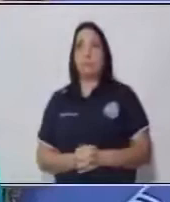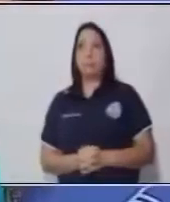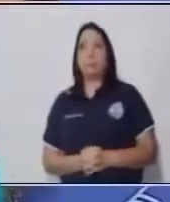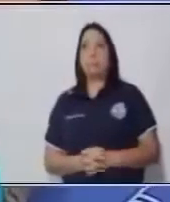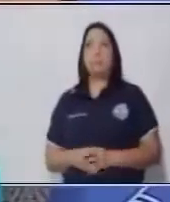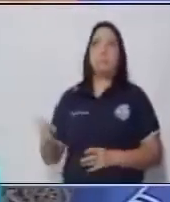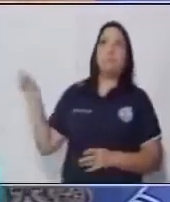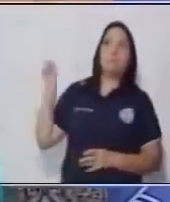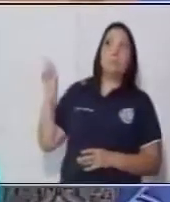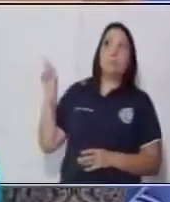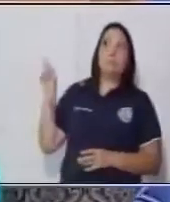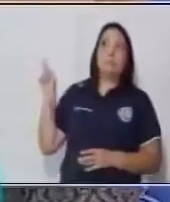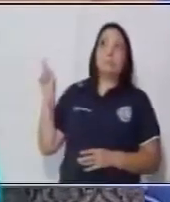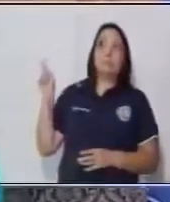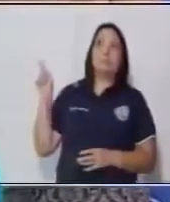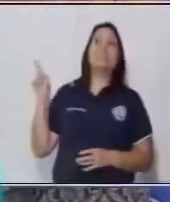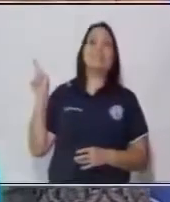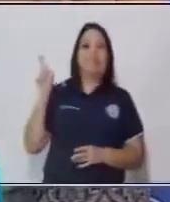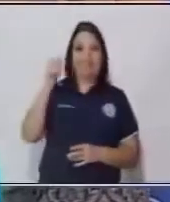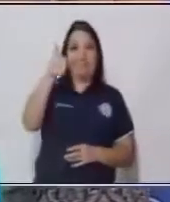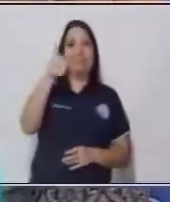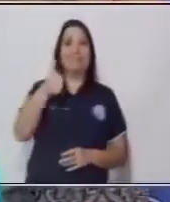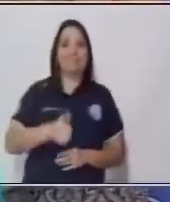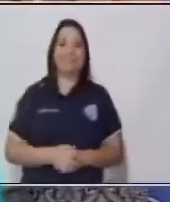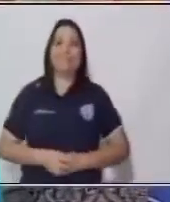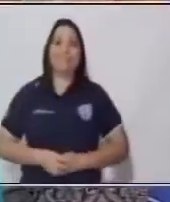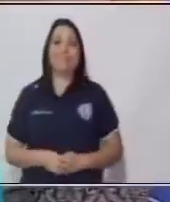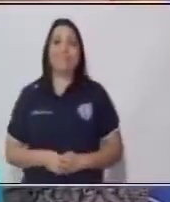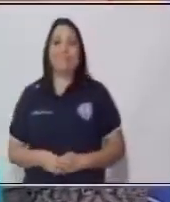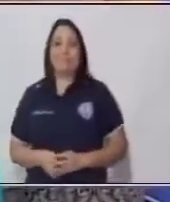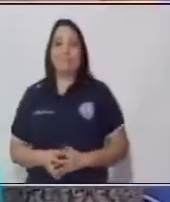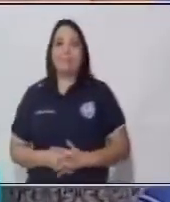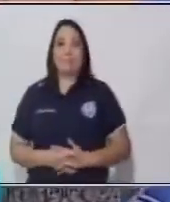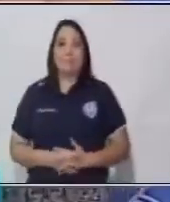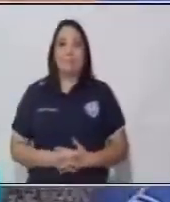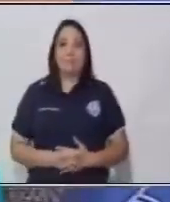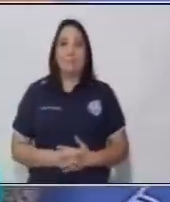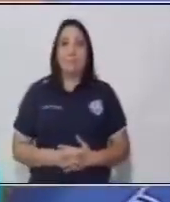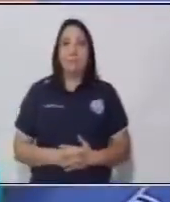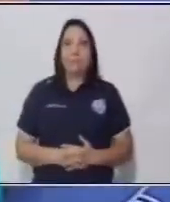¿Será en esta? Muy bien, aquí tenemos la otra pareja.